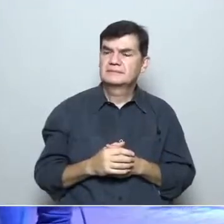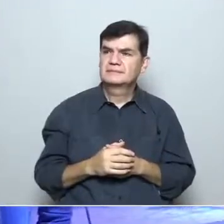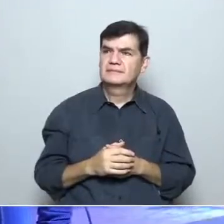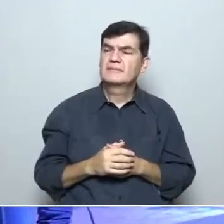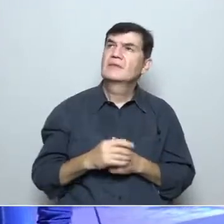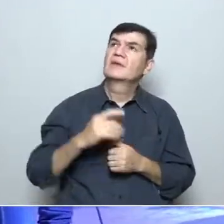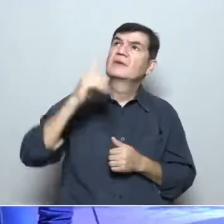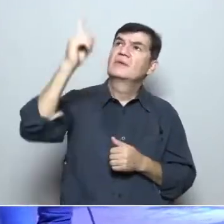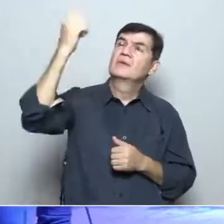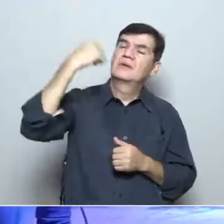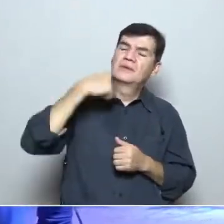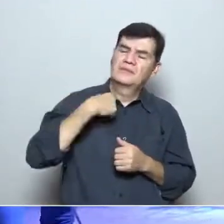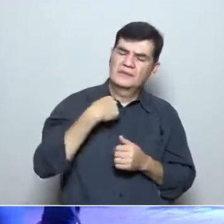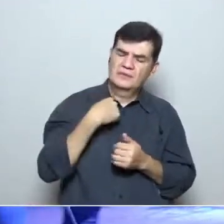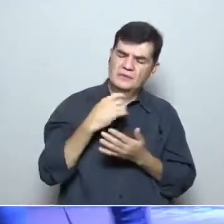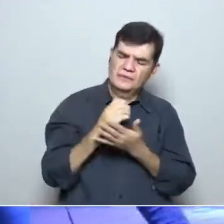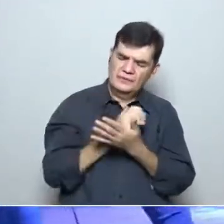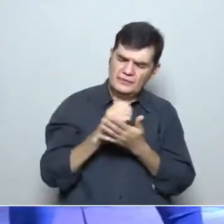Tú me sanaste, Señor.